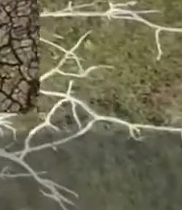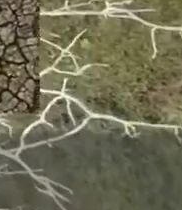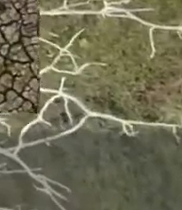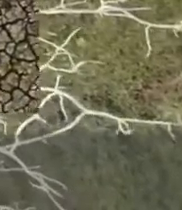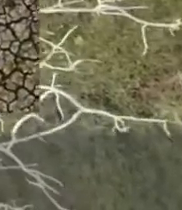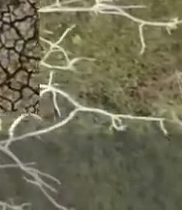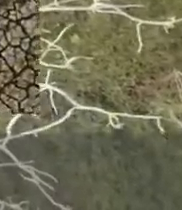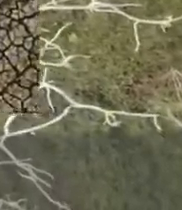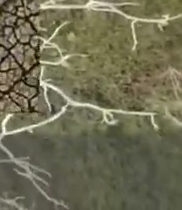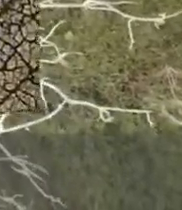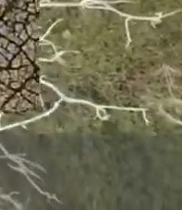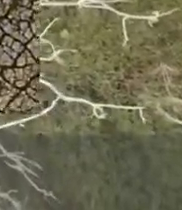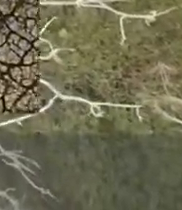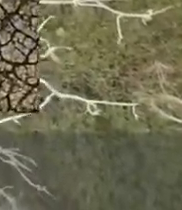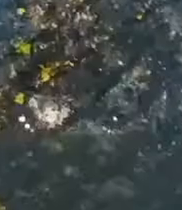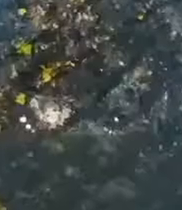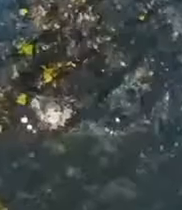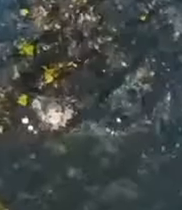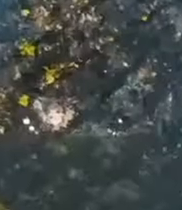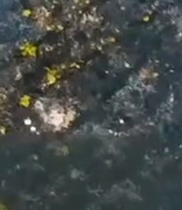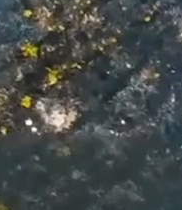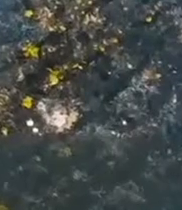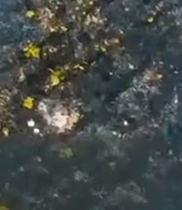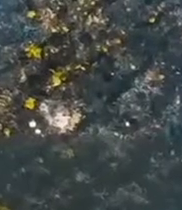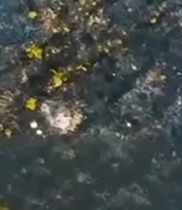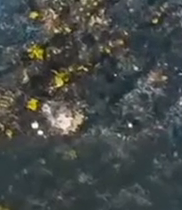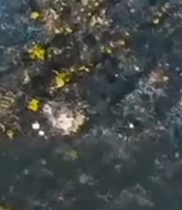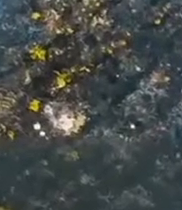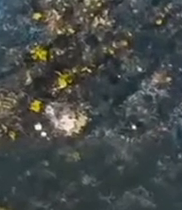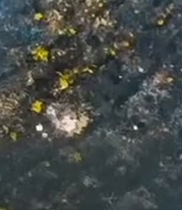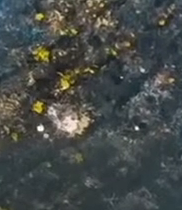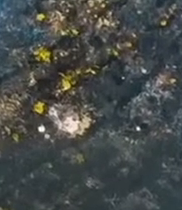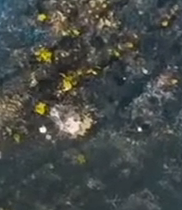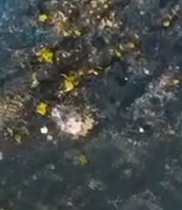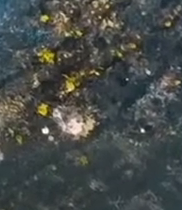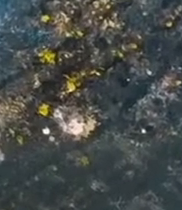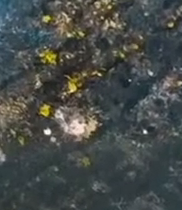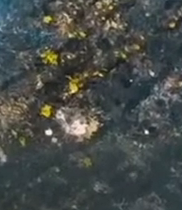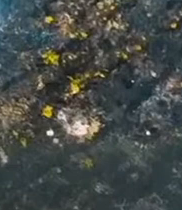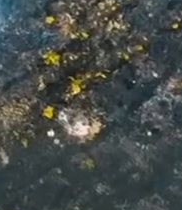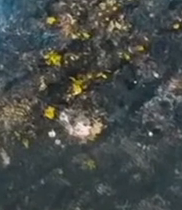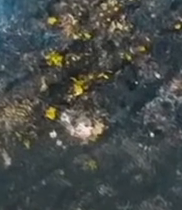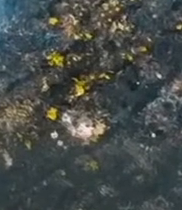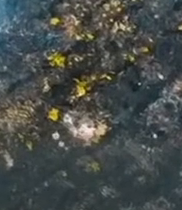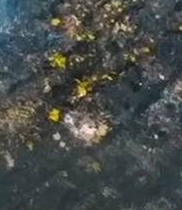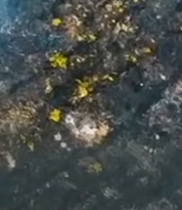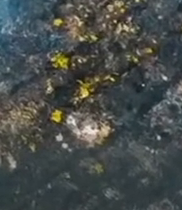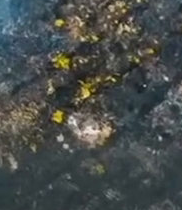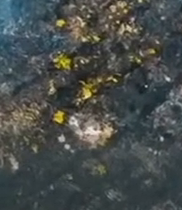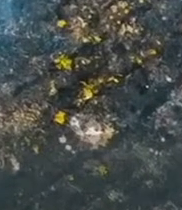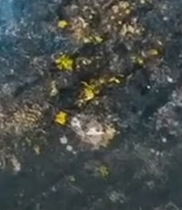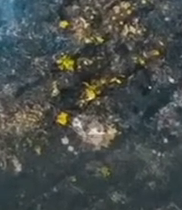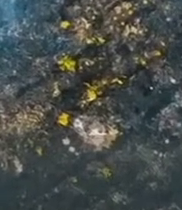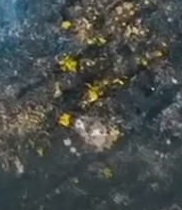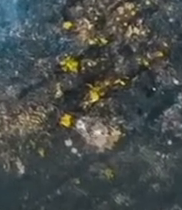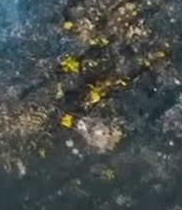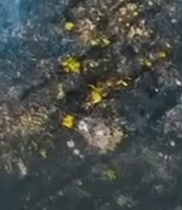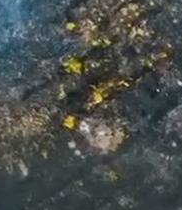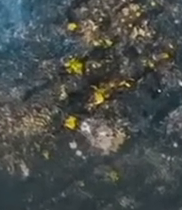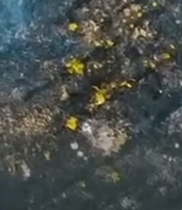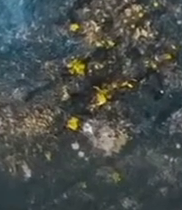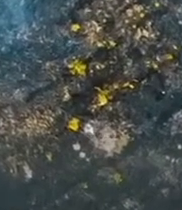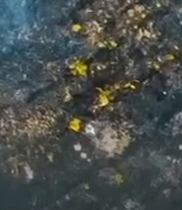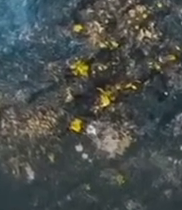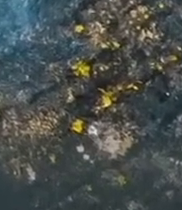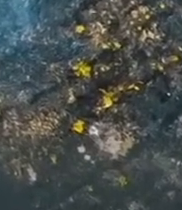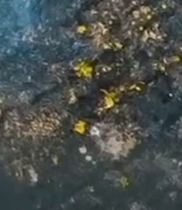las cosas que se atribuyen a ese cambio en los vientos inducidos por el ozono. En ecosistemas terrestres, primero voy a hablar